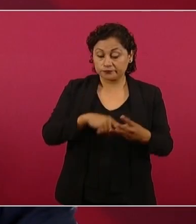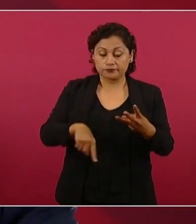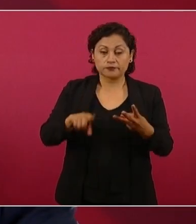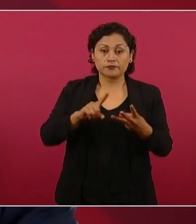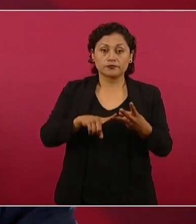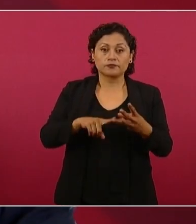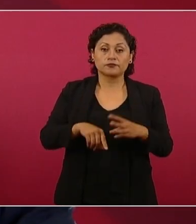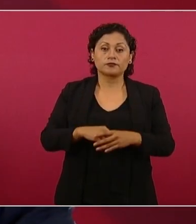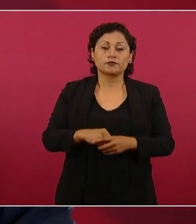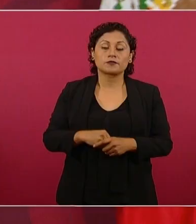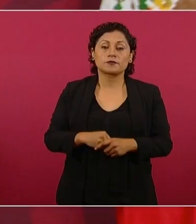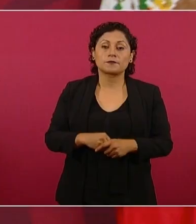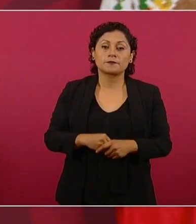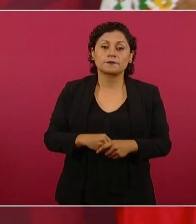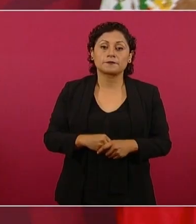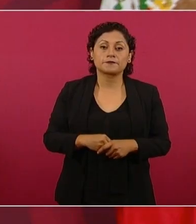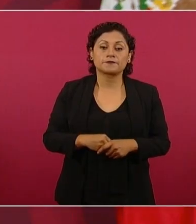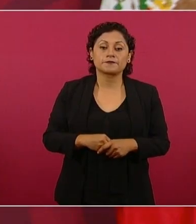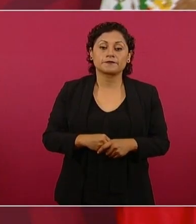lo que hizo